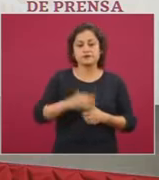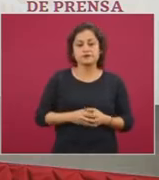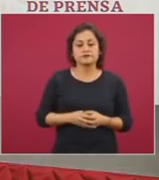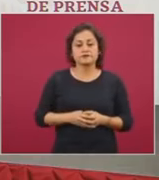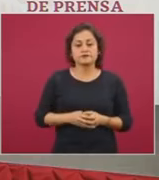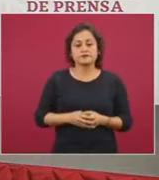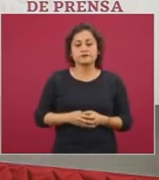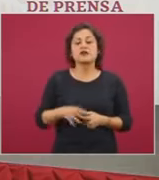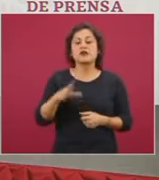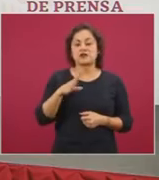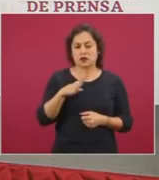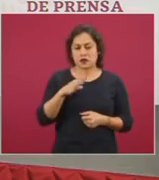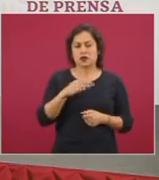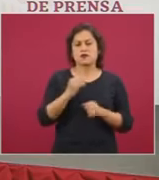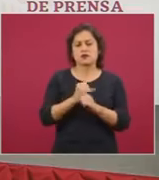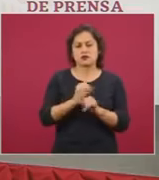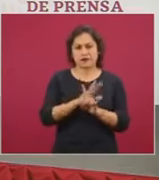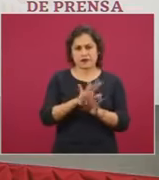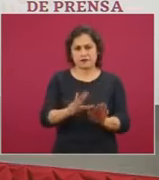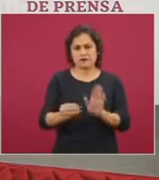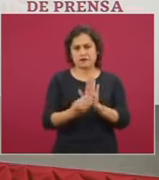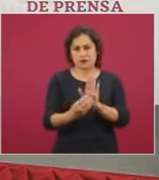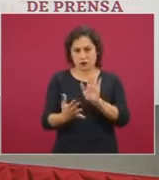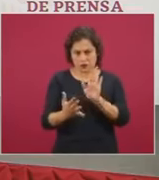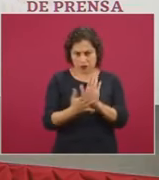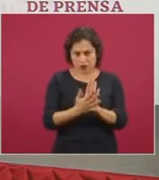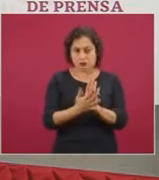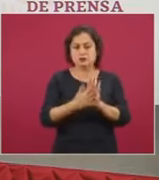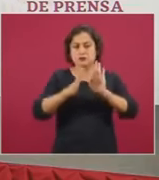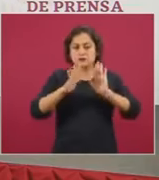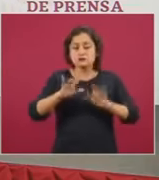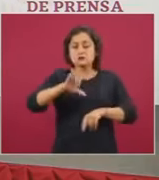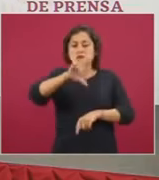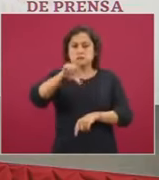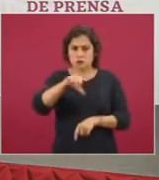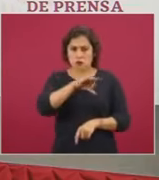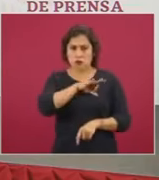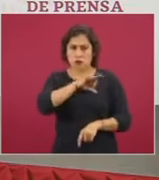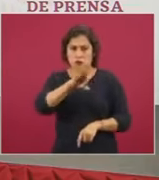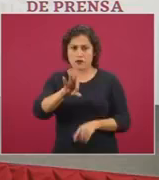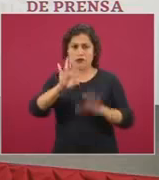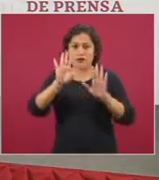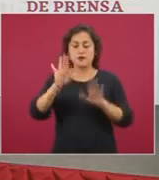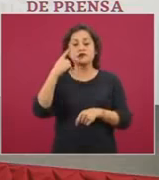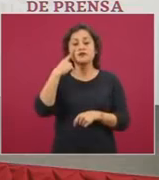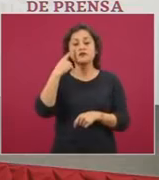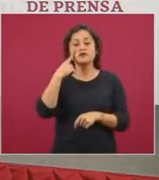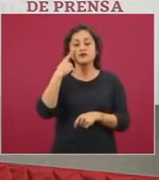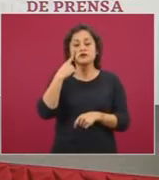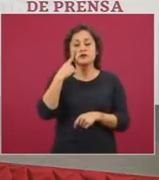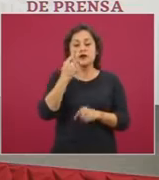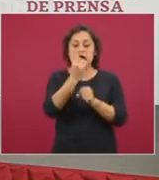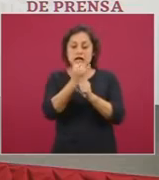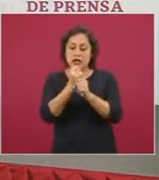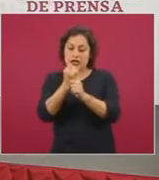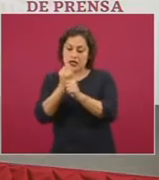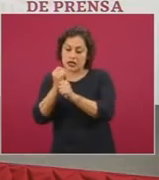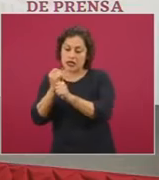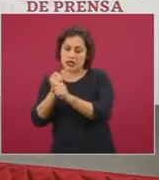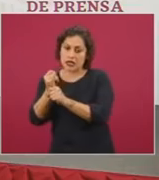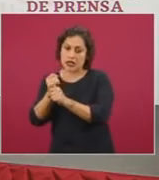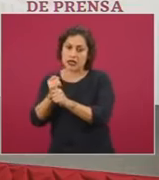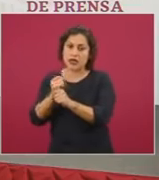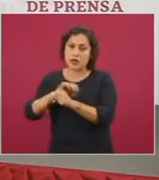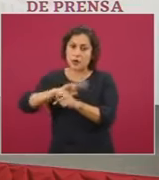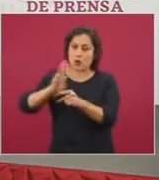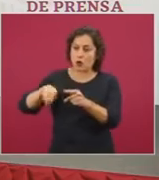Sí tenemos y lo podemos, y qué bueno que lo pregunta, porque podemos presentar un poco lo que ha pasado en este análisis de exceso de mortalidad en los